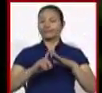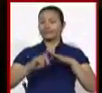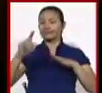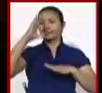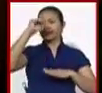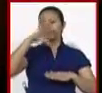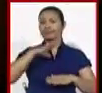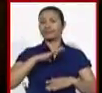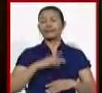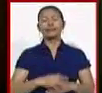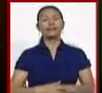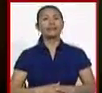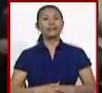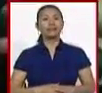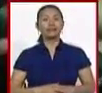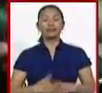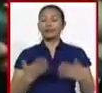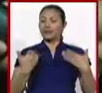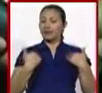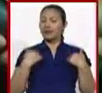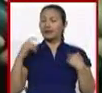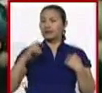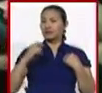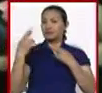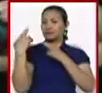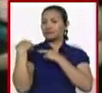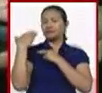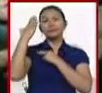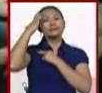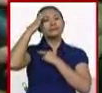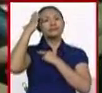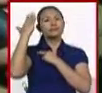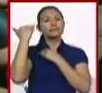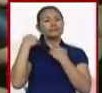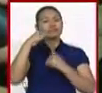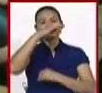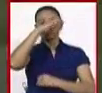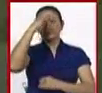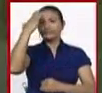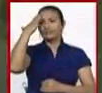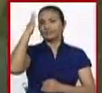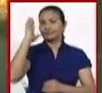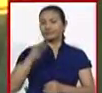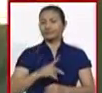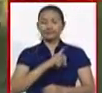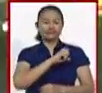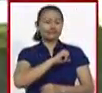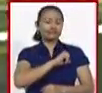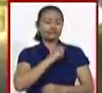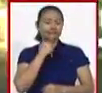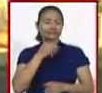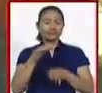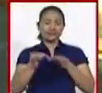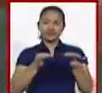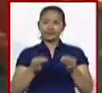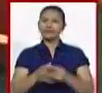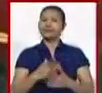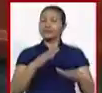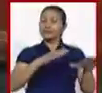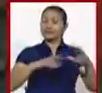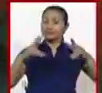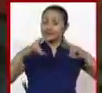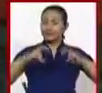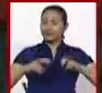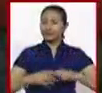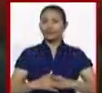escapó. Él tiene que ser responsable porque la chocó. ¿Estará borracho? ¿Qué será? La unidad operativa de tránsito realizará